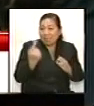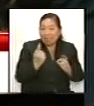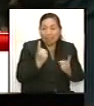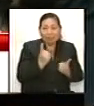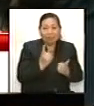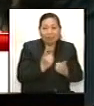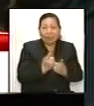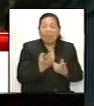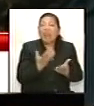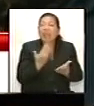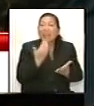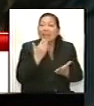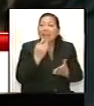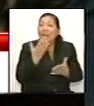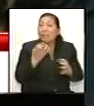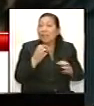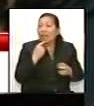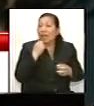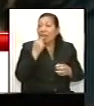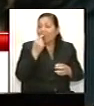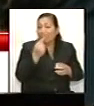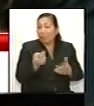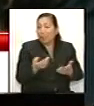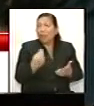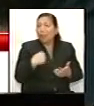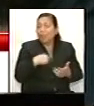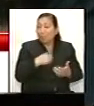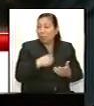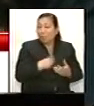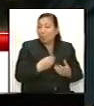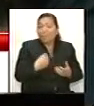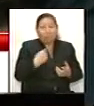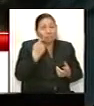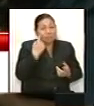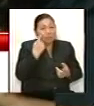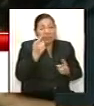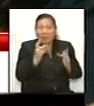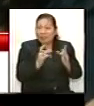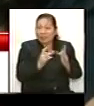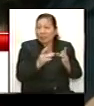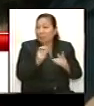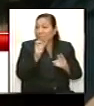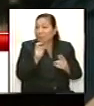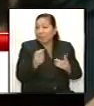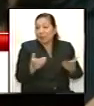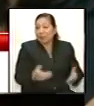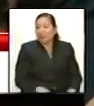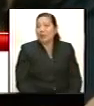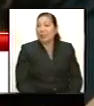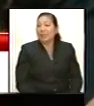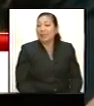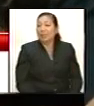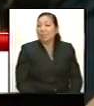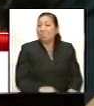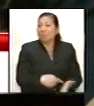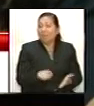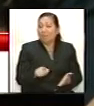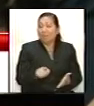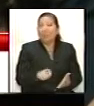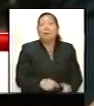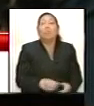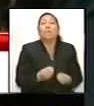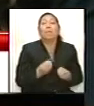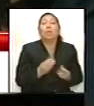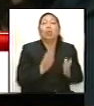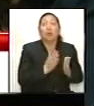connotación, quiere hacer la denuncia. En este caso, nosotros, como no conoce la identidad de esa persona, lo que hacíamos era mandarlo a la divindad por